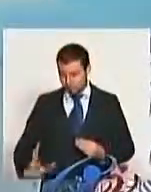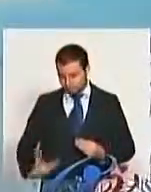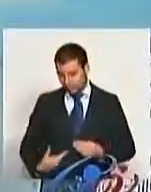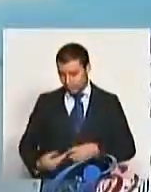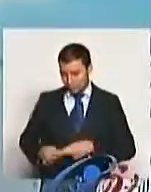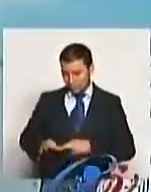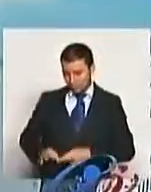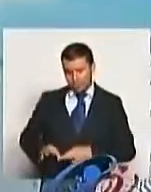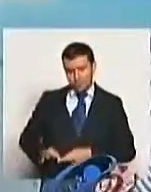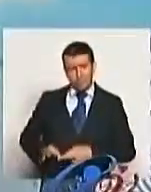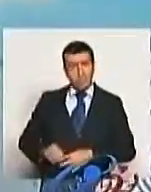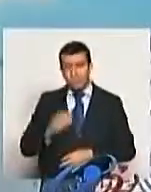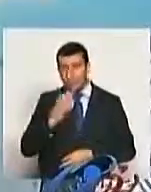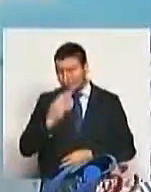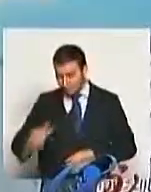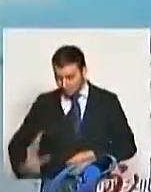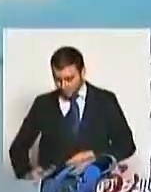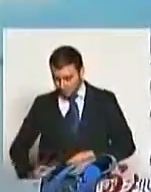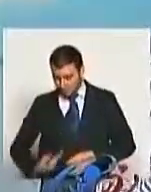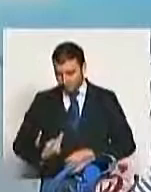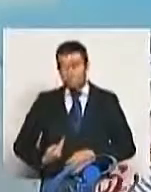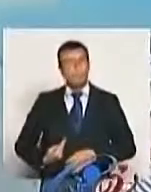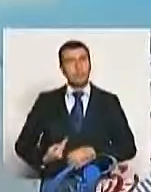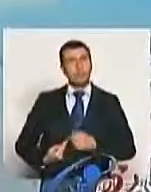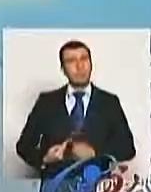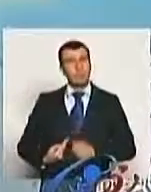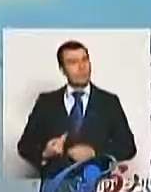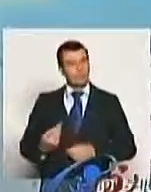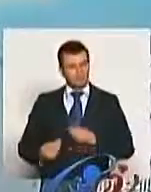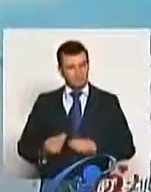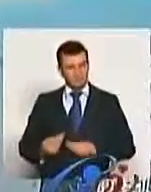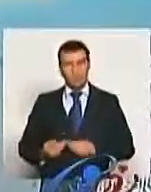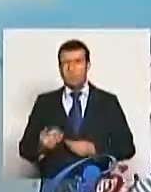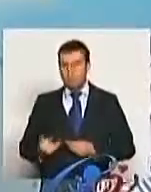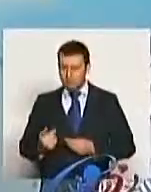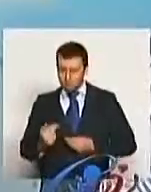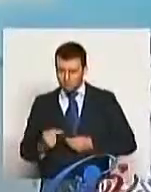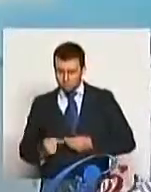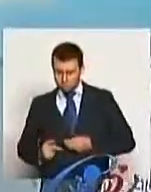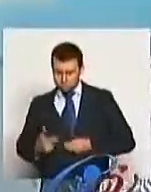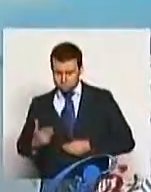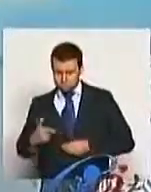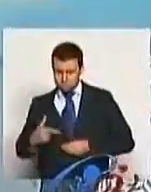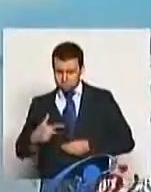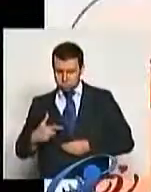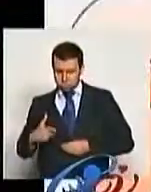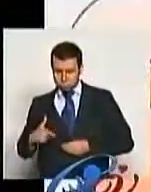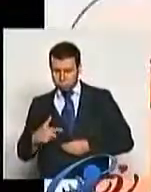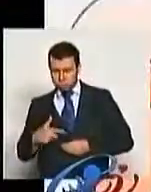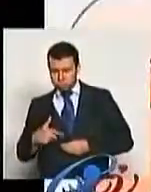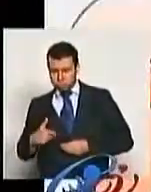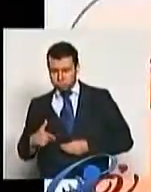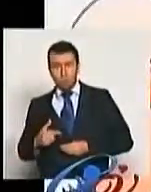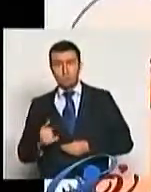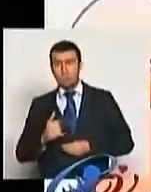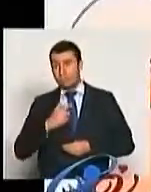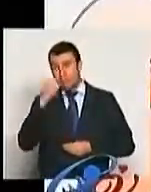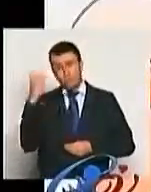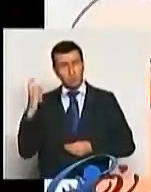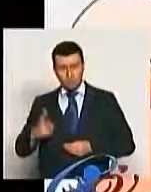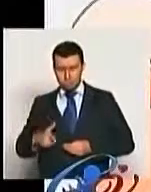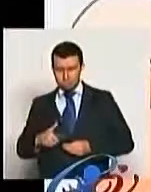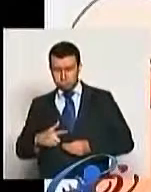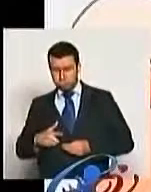o sea, la cogen, la pinzan, la coagulan. ¿Qué quiere decir esto? Que la queman, pero no es un quemado en negro, sino un quemado en blanco.